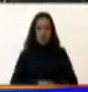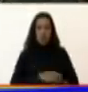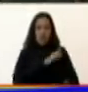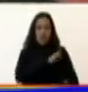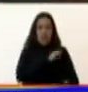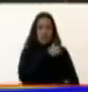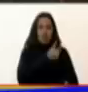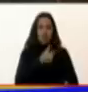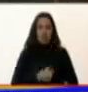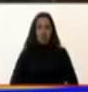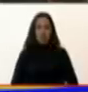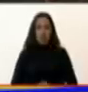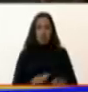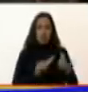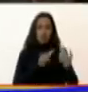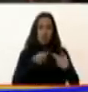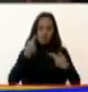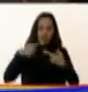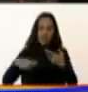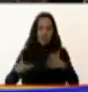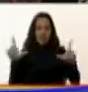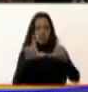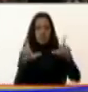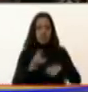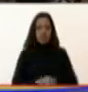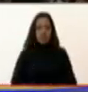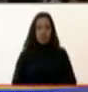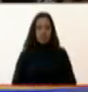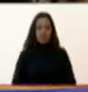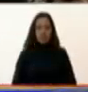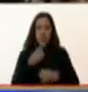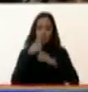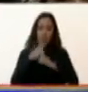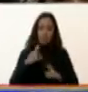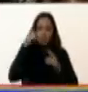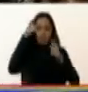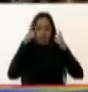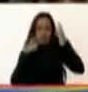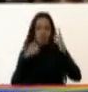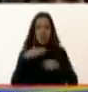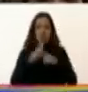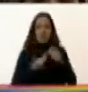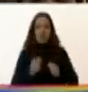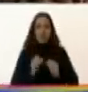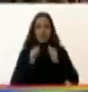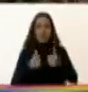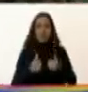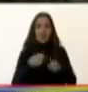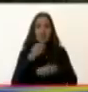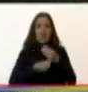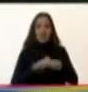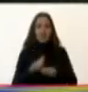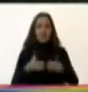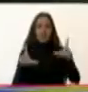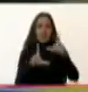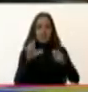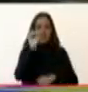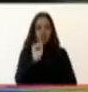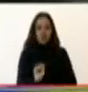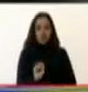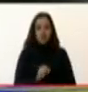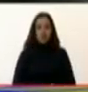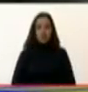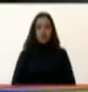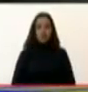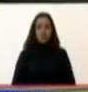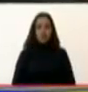medios. Y la respuesta de Chávez había sido, todos lo sabemos, crear Telesur, crear Telesur. Eso